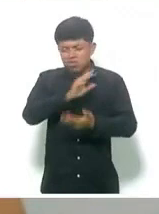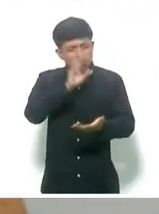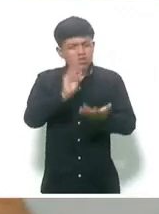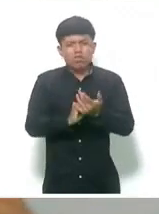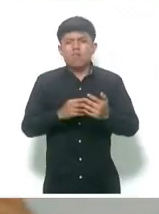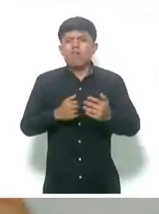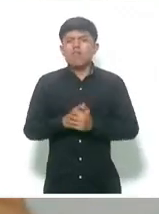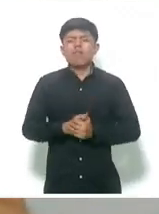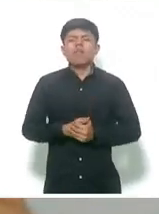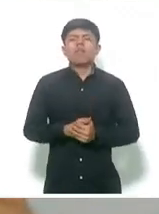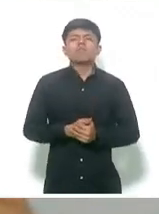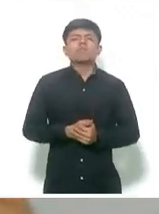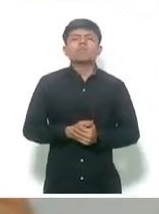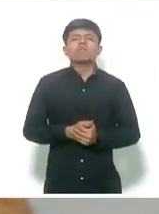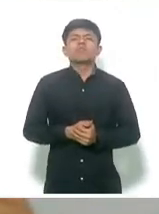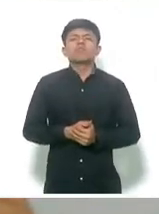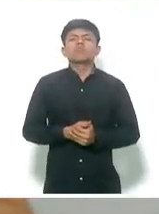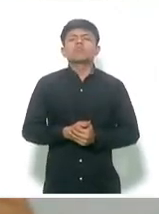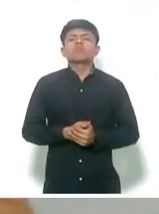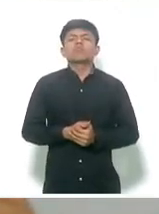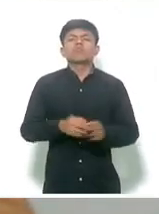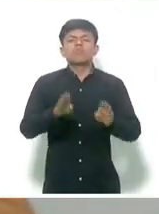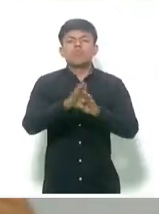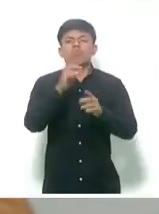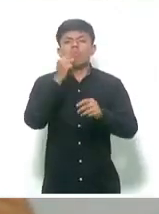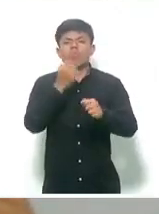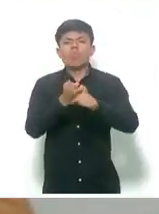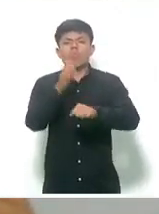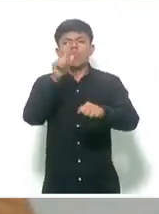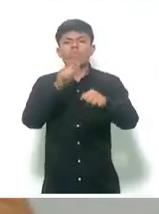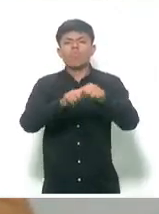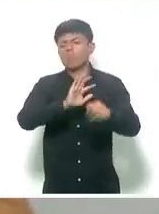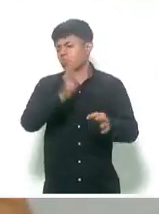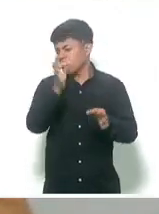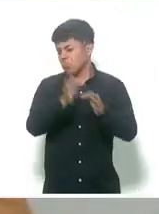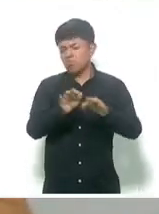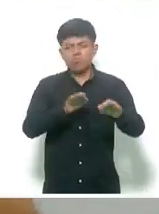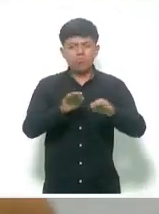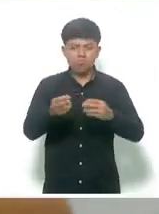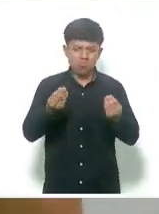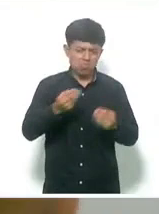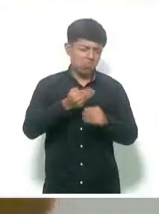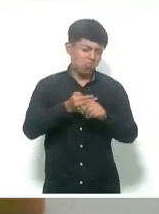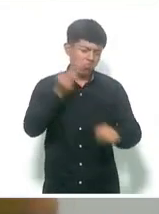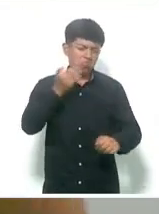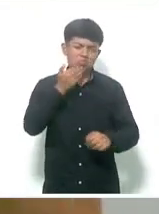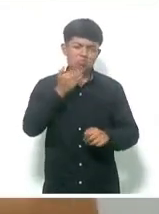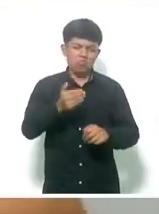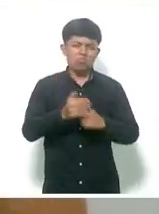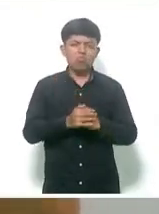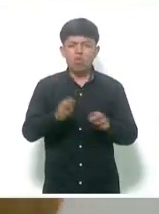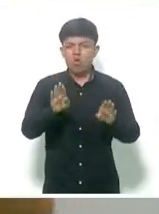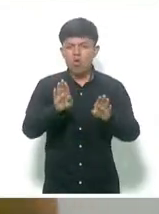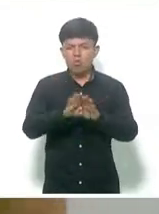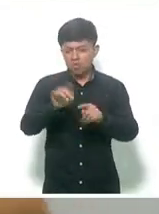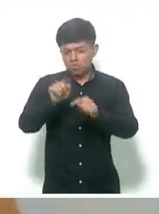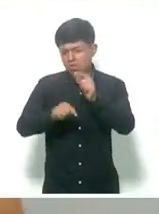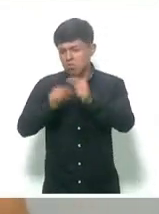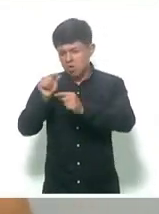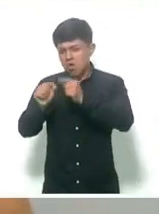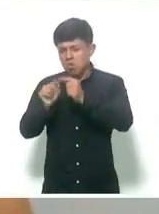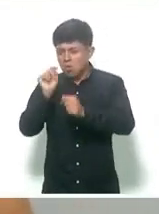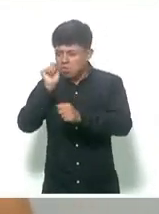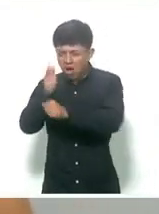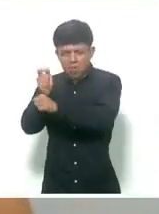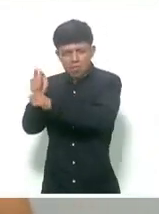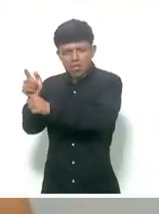detenciones la la la policía estatal como tal ha hecho un trabajo bastante fuerte en el sentido de estar desarmando también